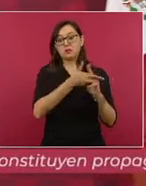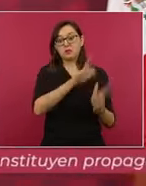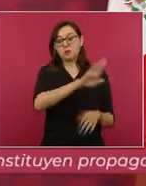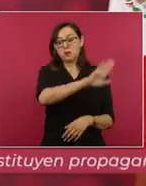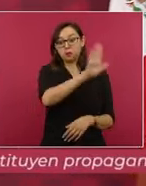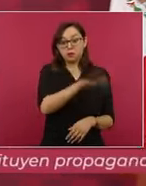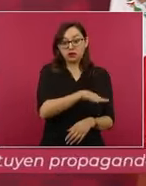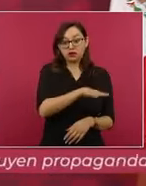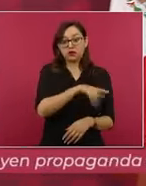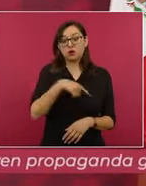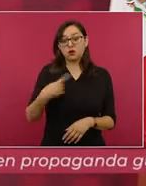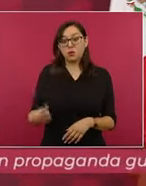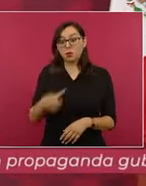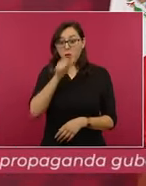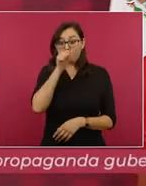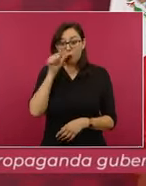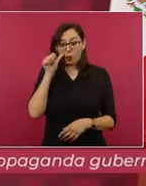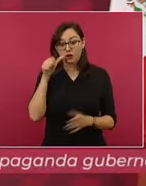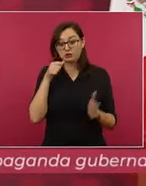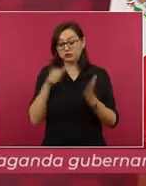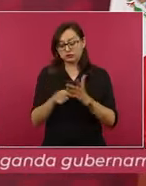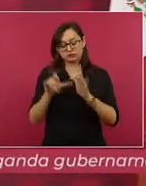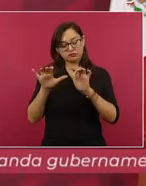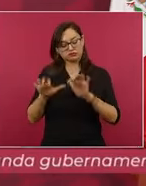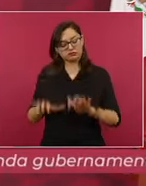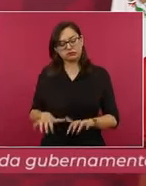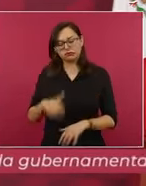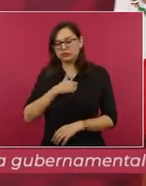escribe una carta a Juárez, lamentando